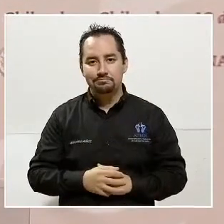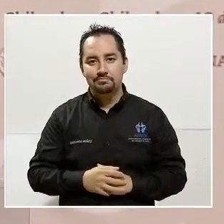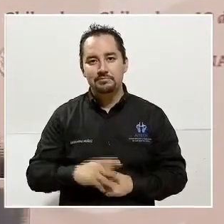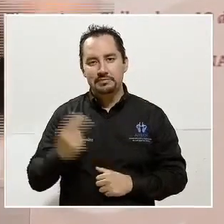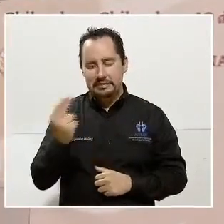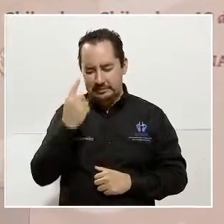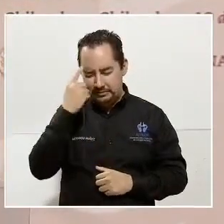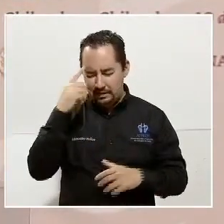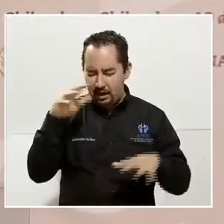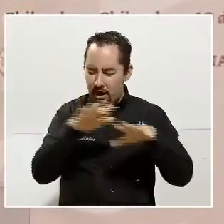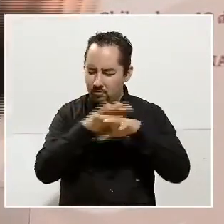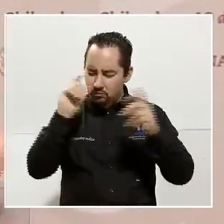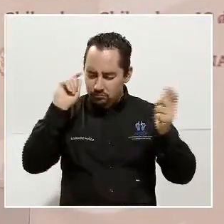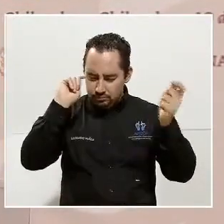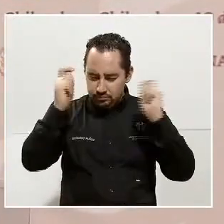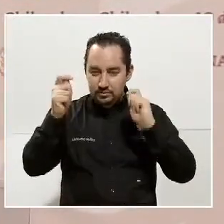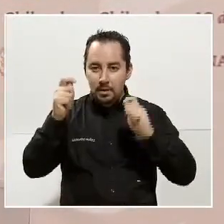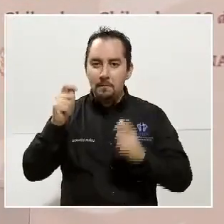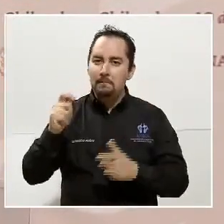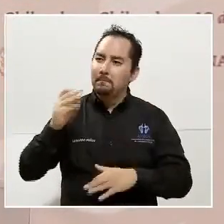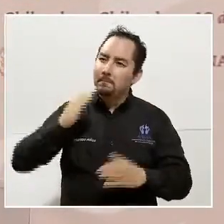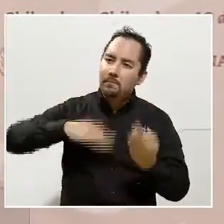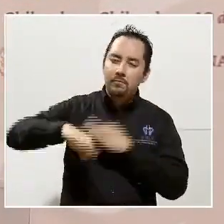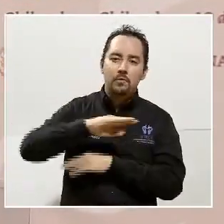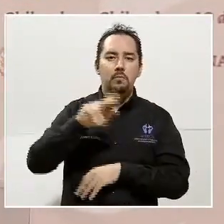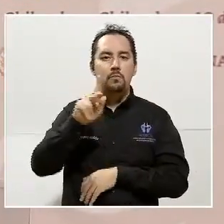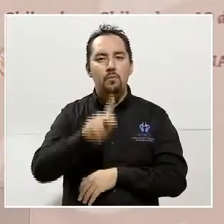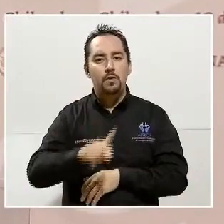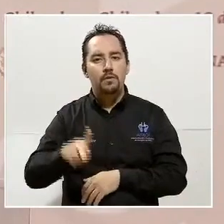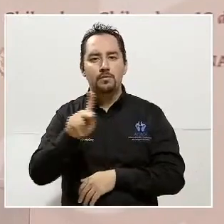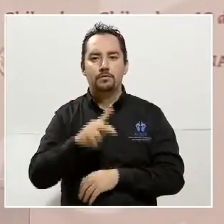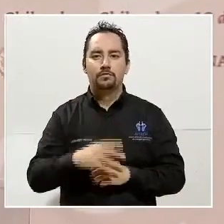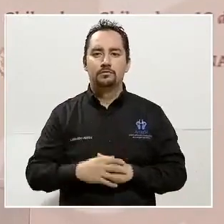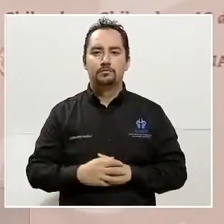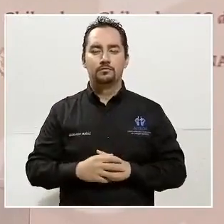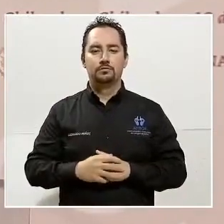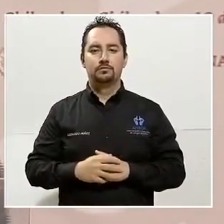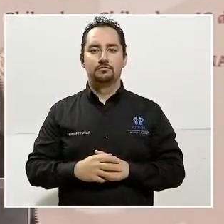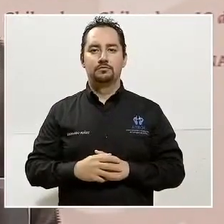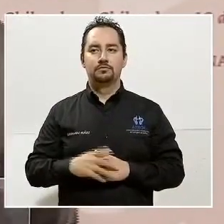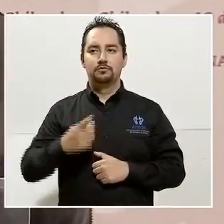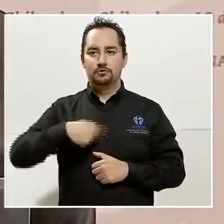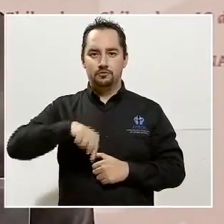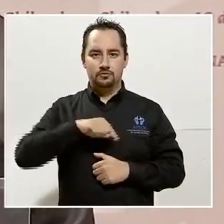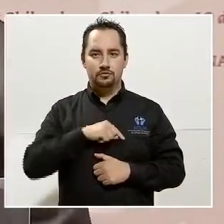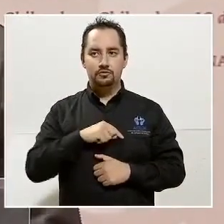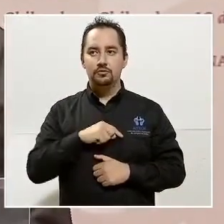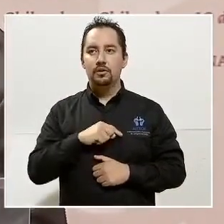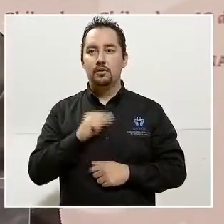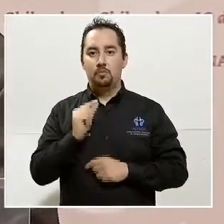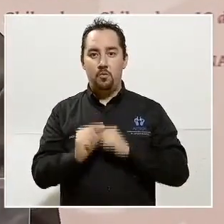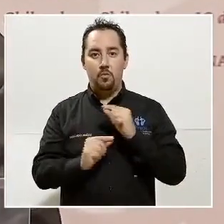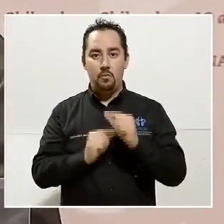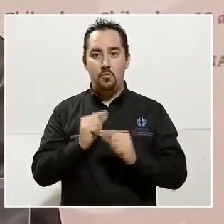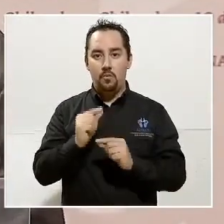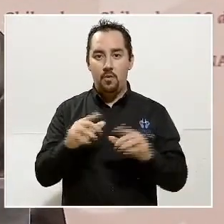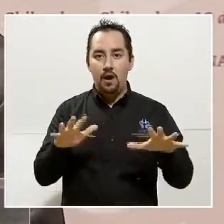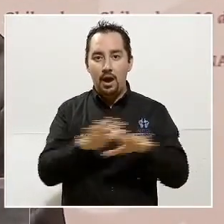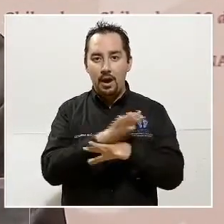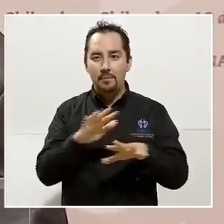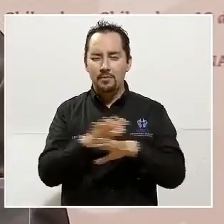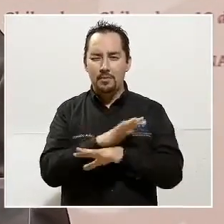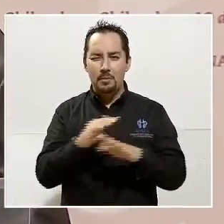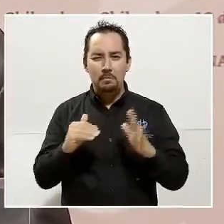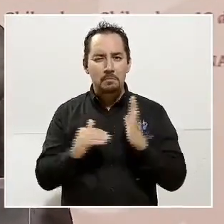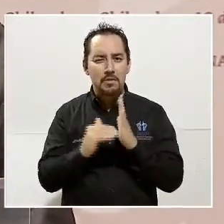en la mayoría del pueblo. Nosotros estamos en un proceso de transformación en donde está cambiando la mentalidad de